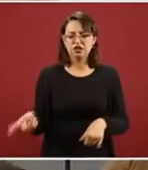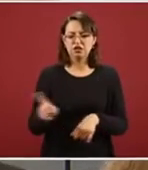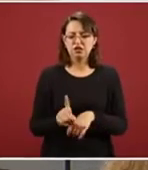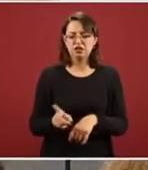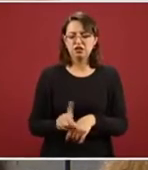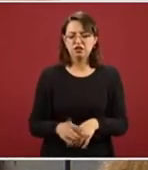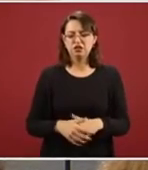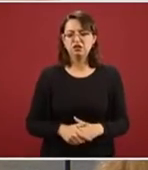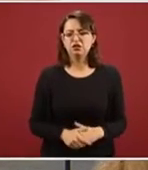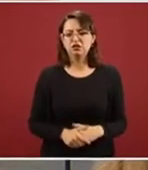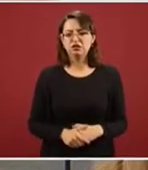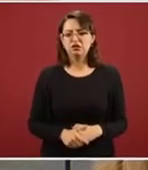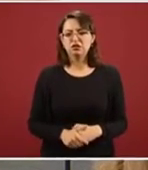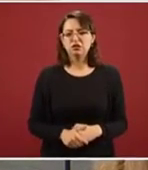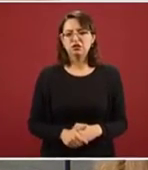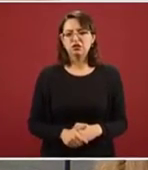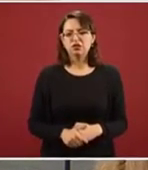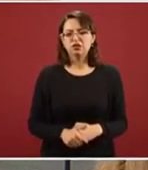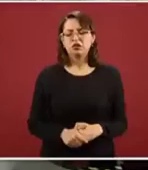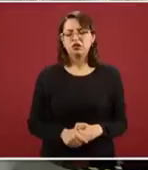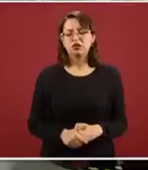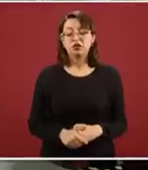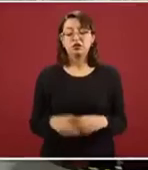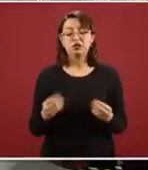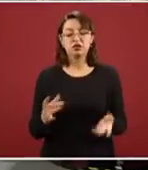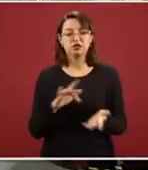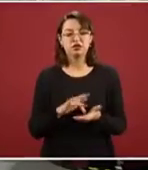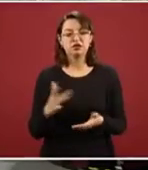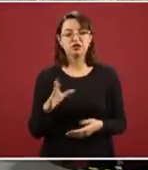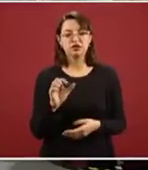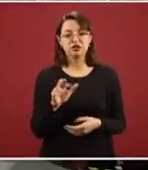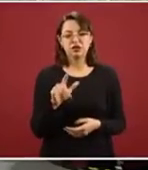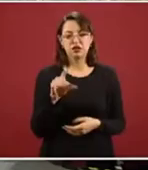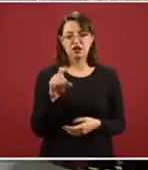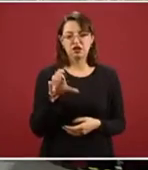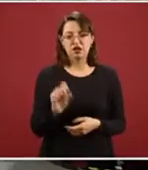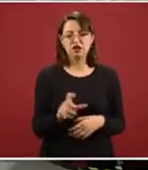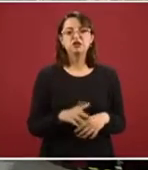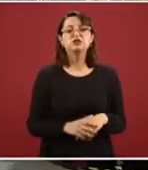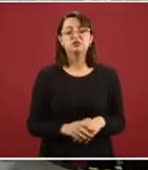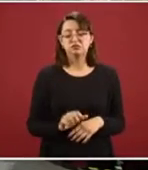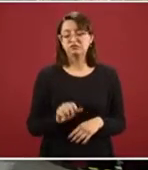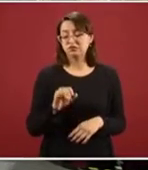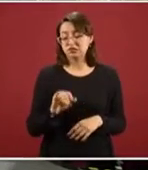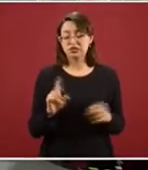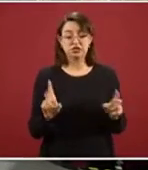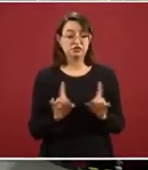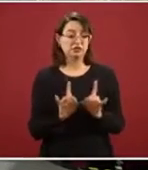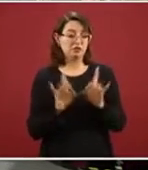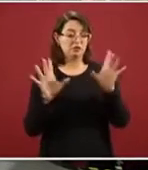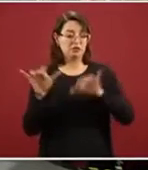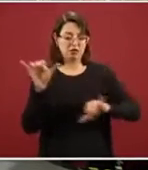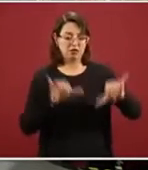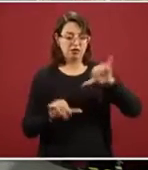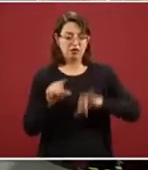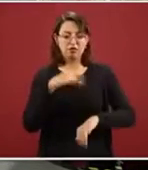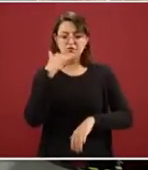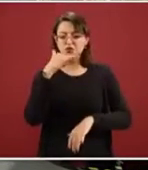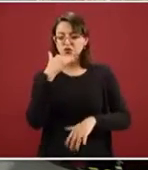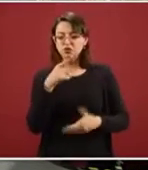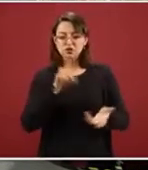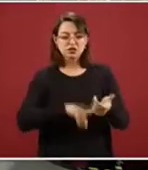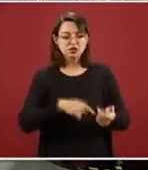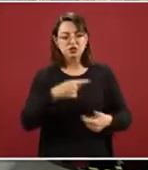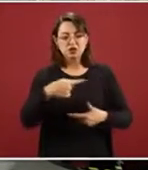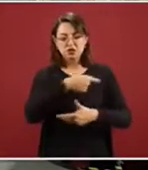Gracias. Muchas gracias, Carlos. Efectivamente, los riesgos químicos, participamos de riesgos químicos que tienen que ver con el